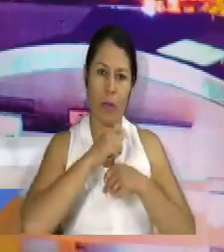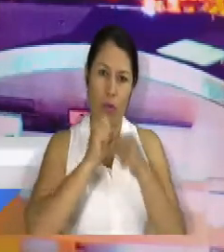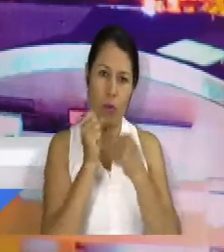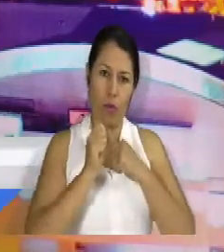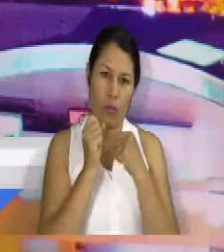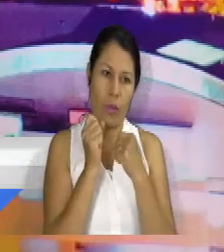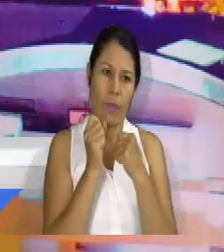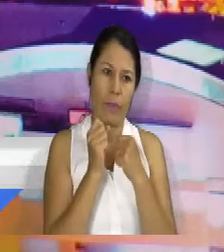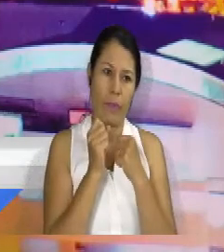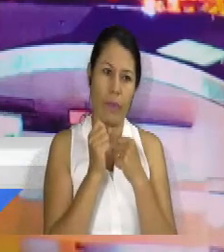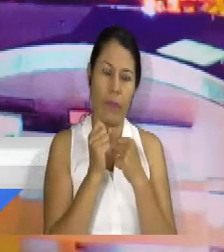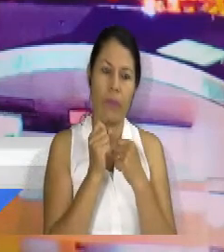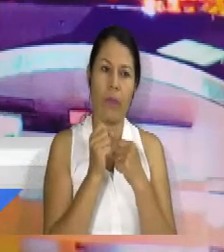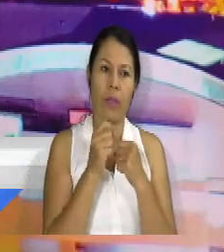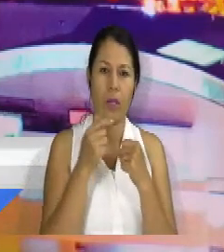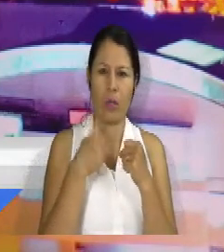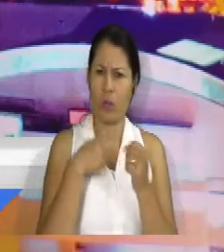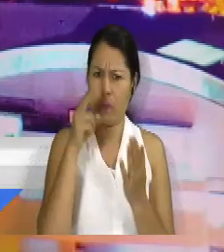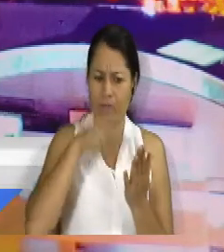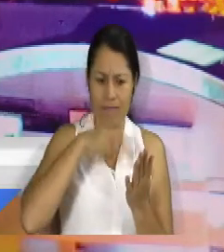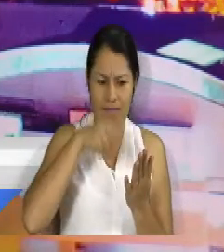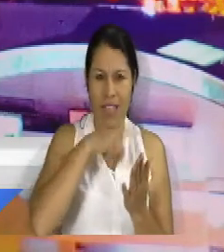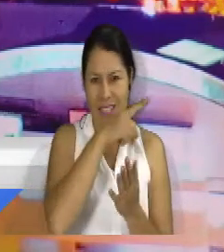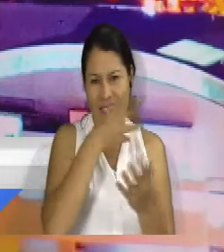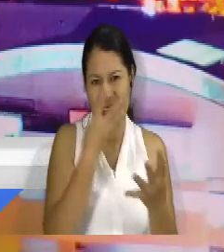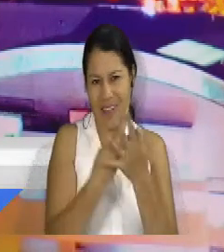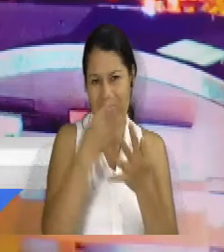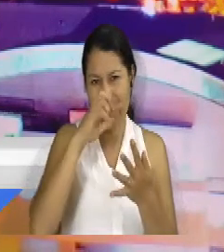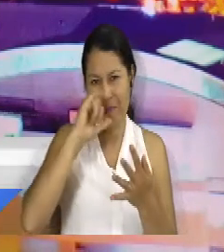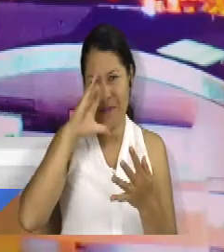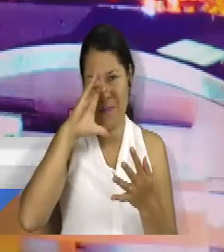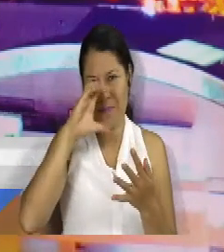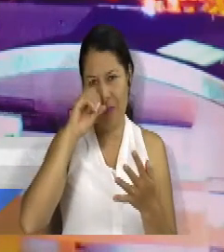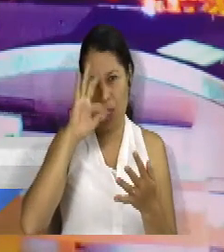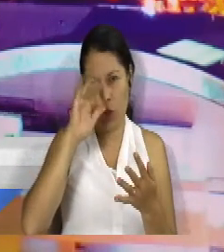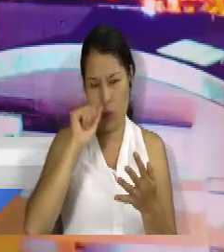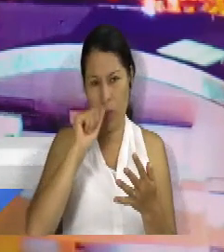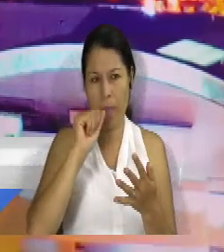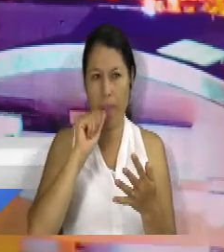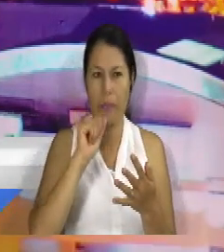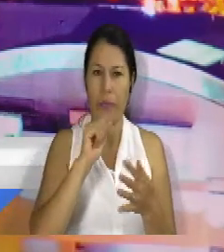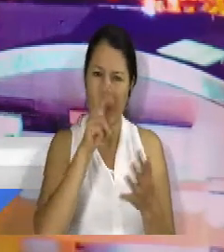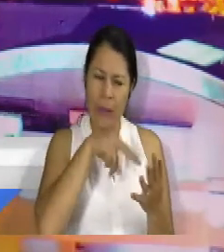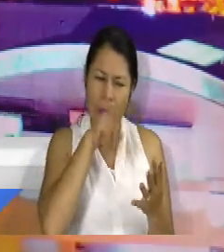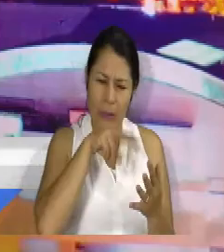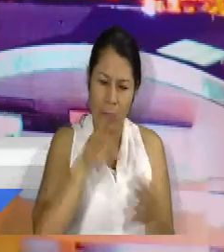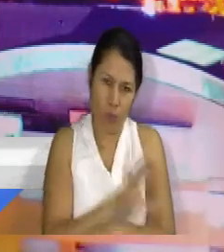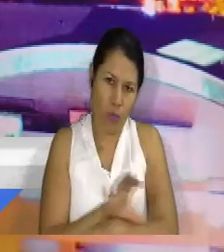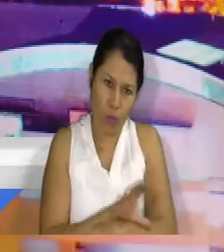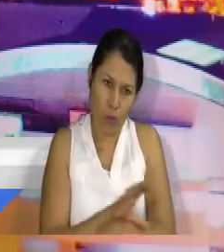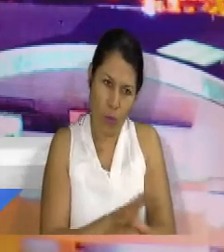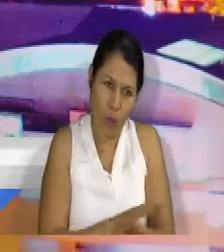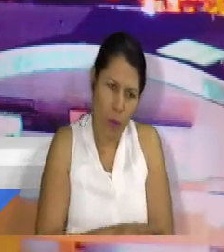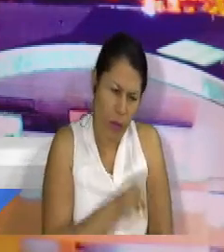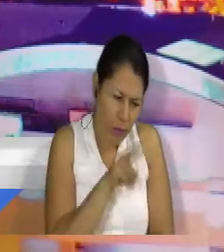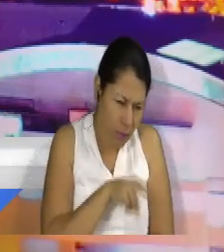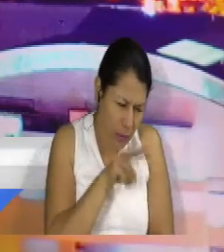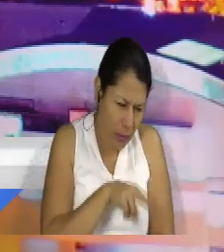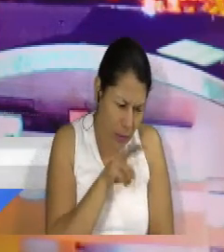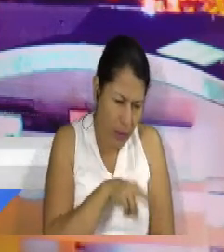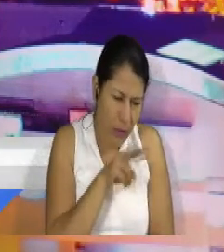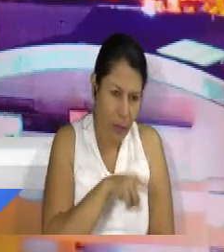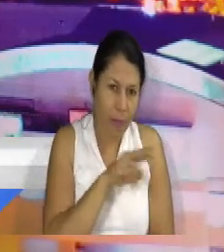mucho, o sea, tenía un computador asignado. Y cuando llegué a Barranca, pues a mí se me aceleró el tema de